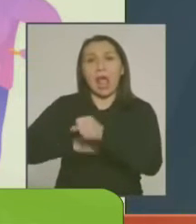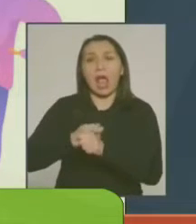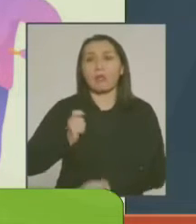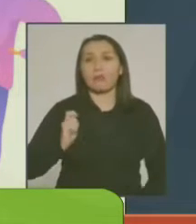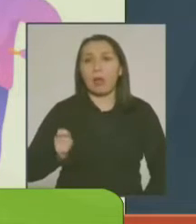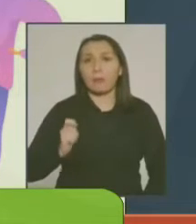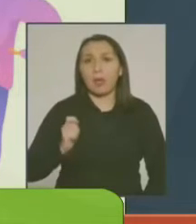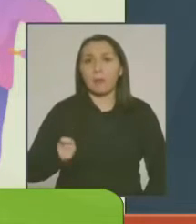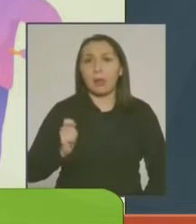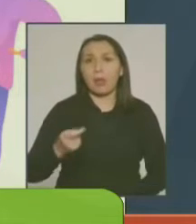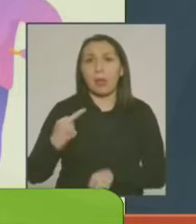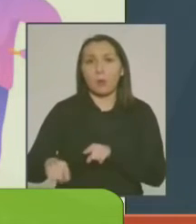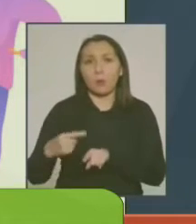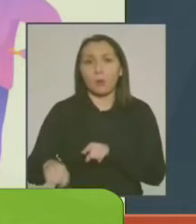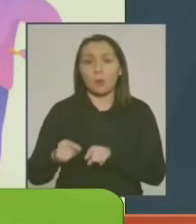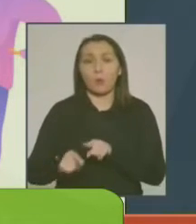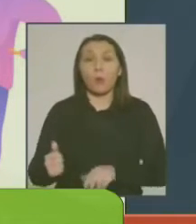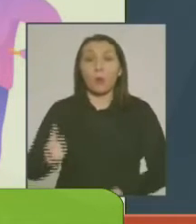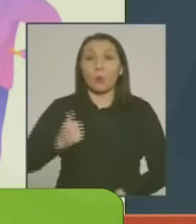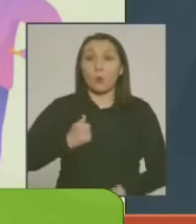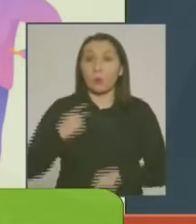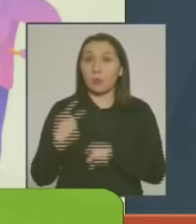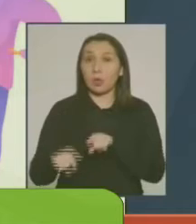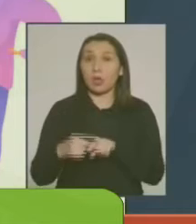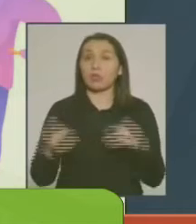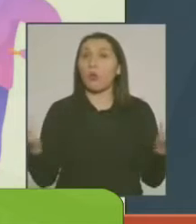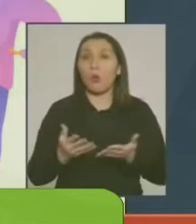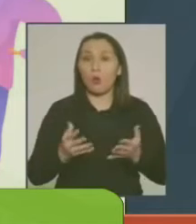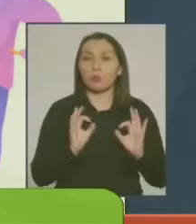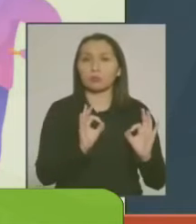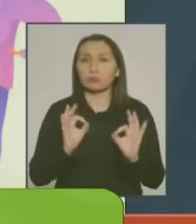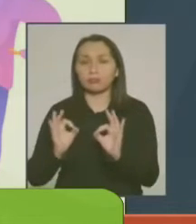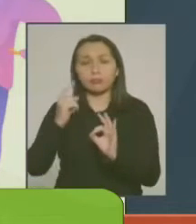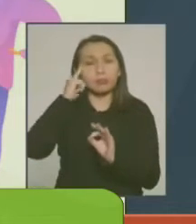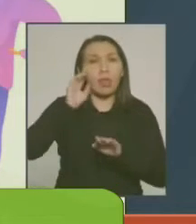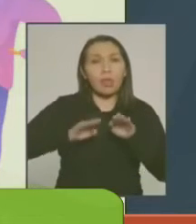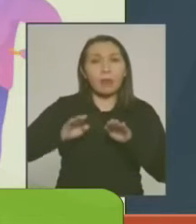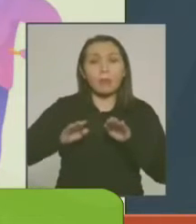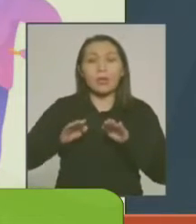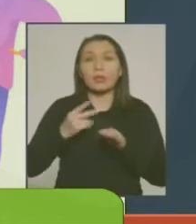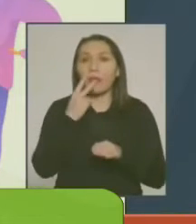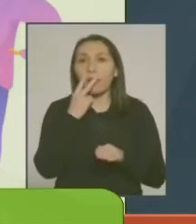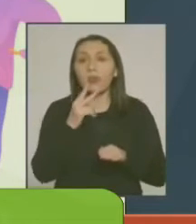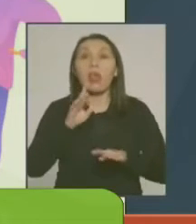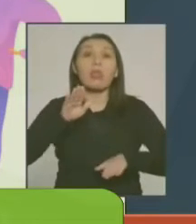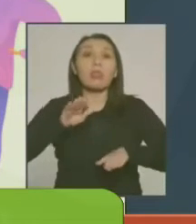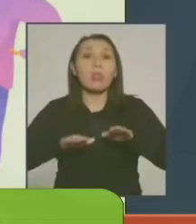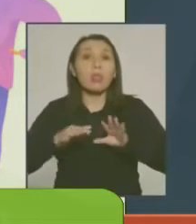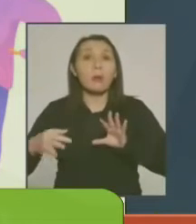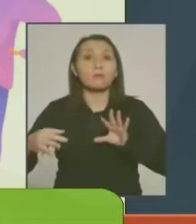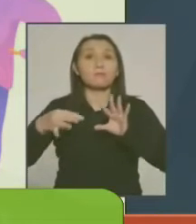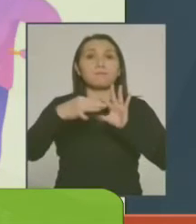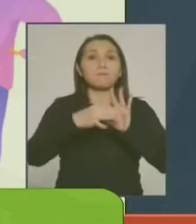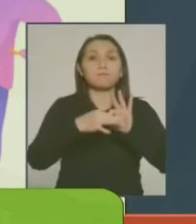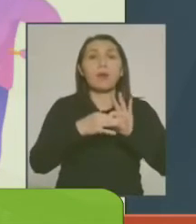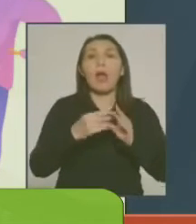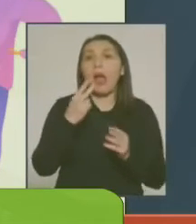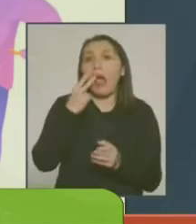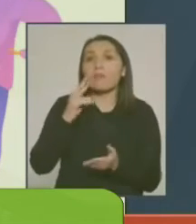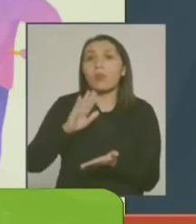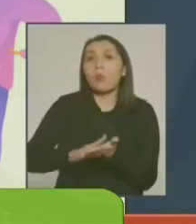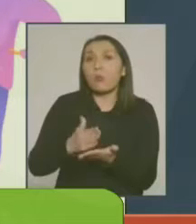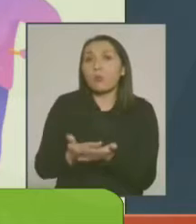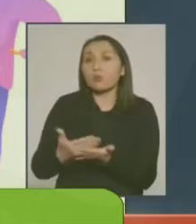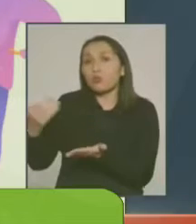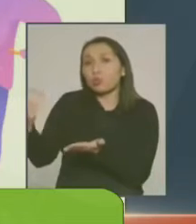arriendo. Y el subsidio era de 120.000 pesos. Ahora esto se busca ampliar, se busca mejorar la cobertura para viviendas que tengan